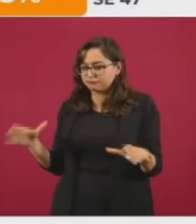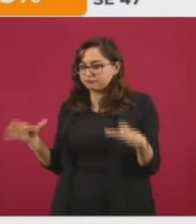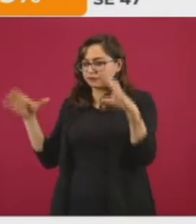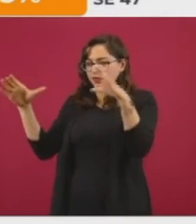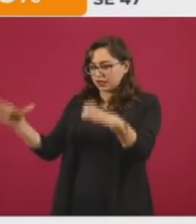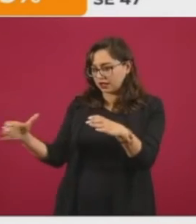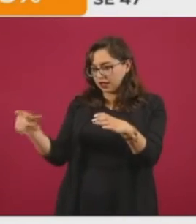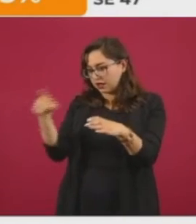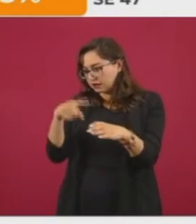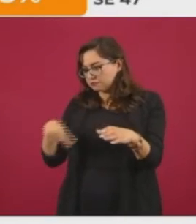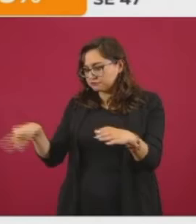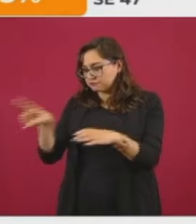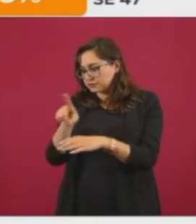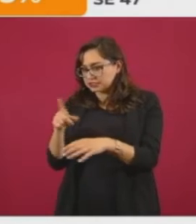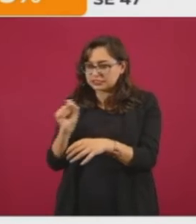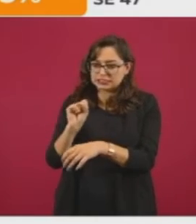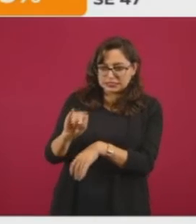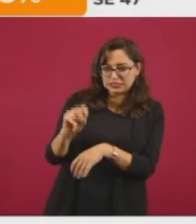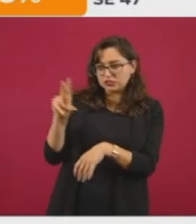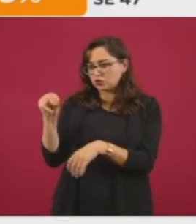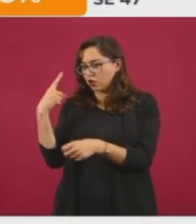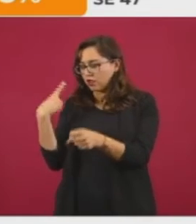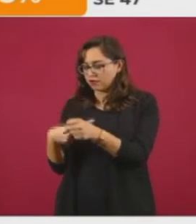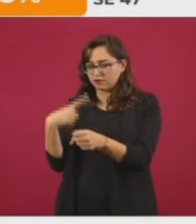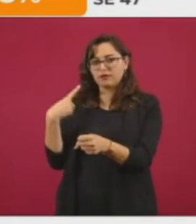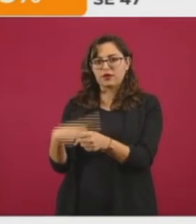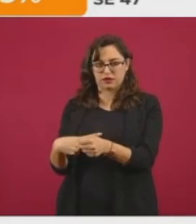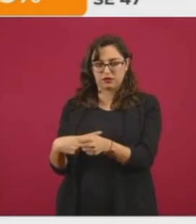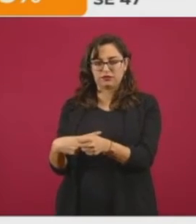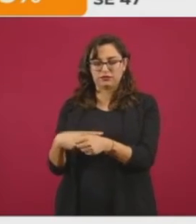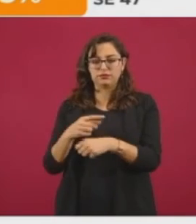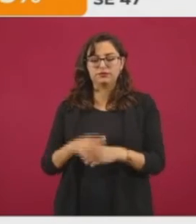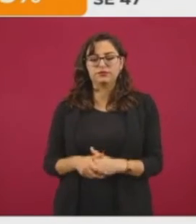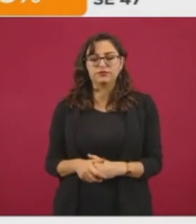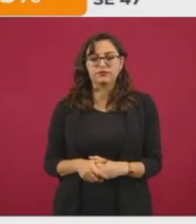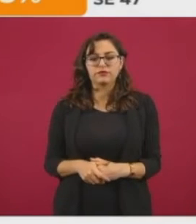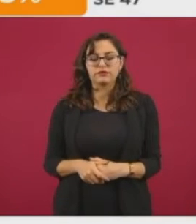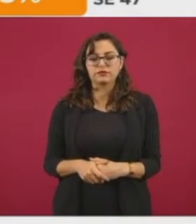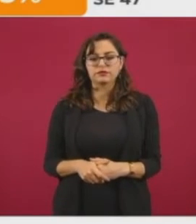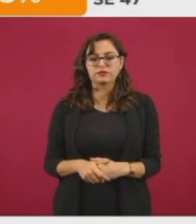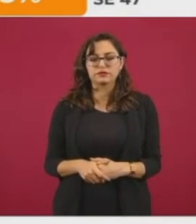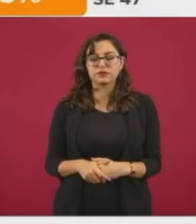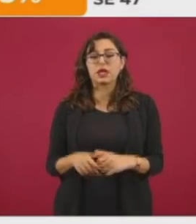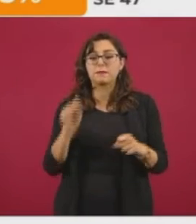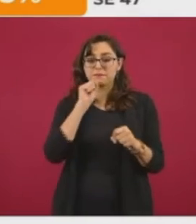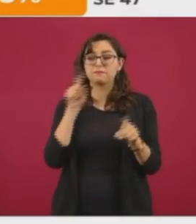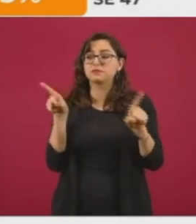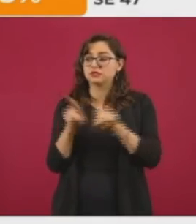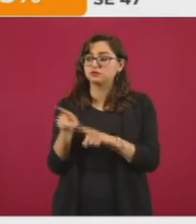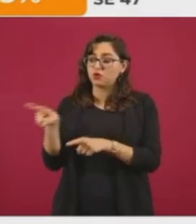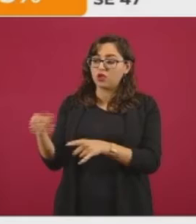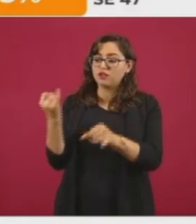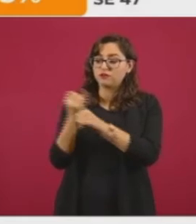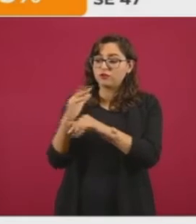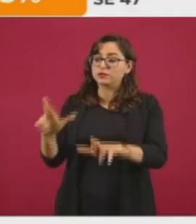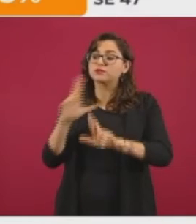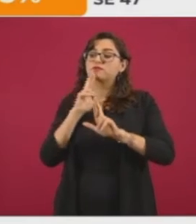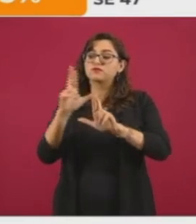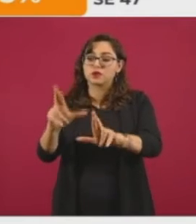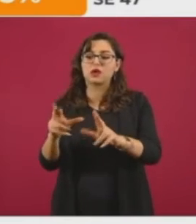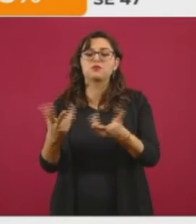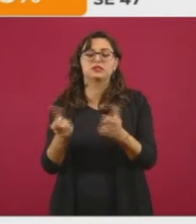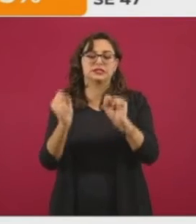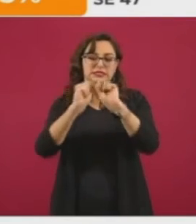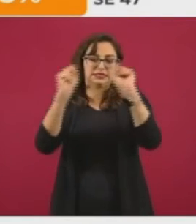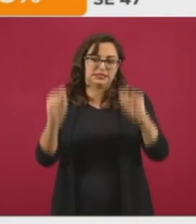notificadas para su análisis y estudio en la plataforma del Sistema de Información de Vigilancia